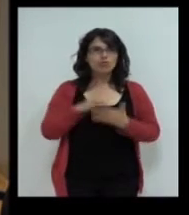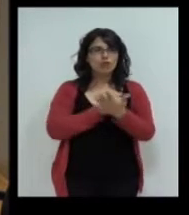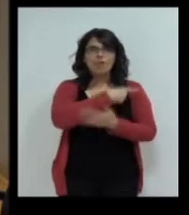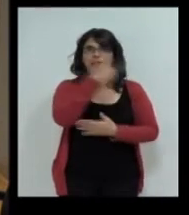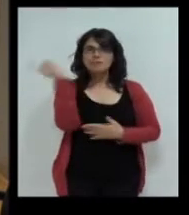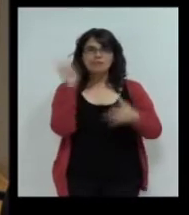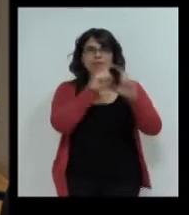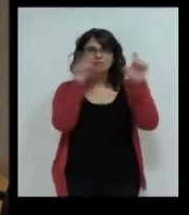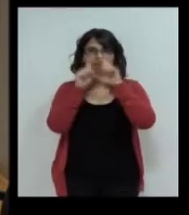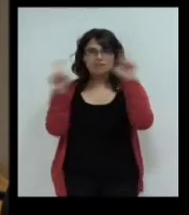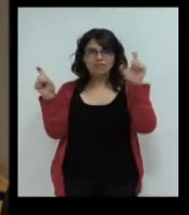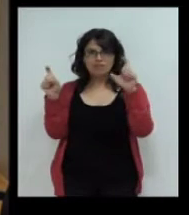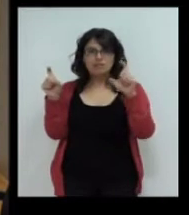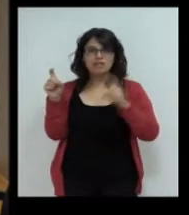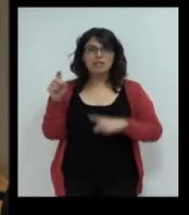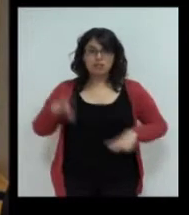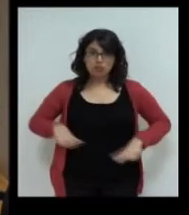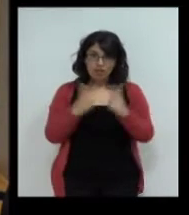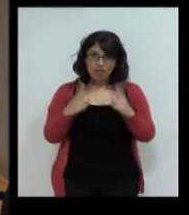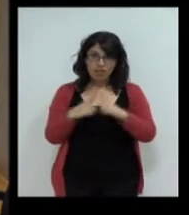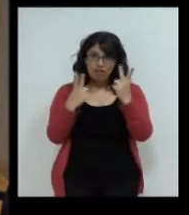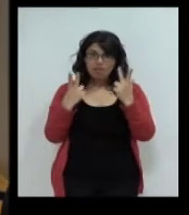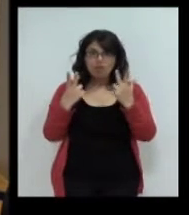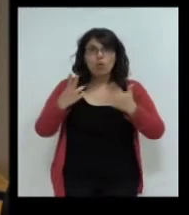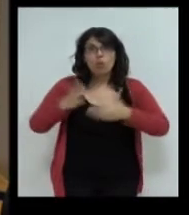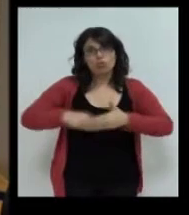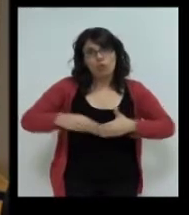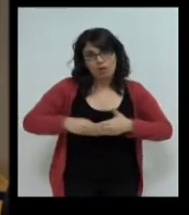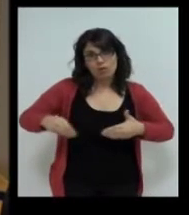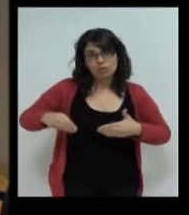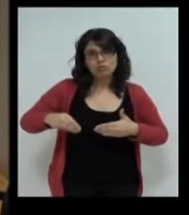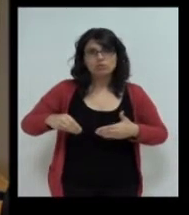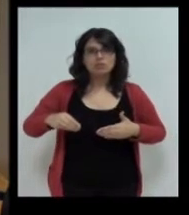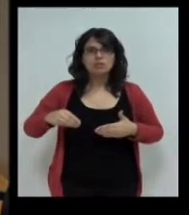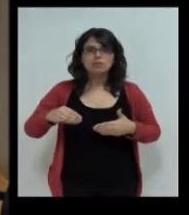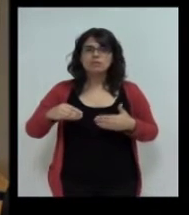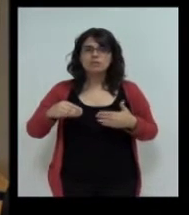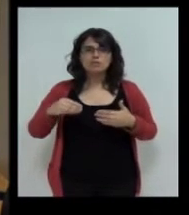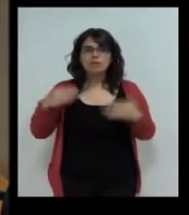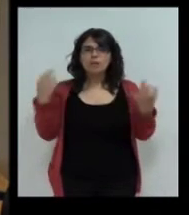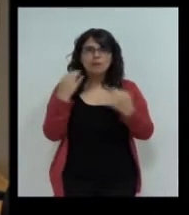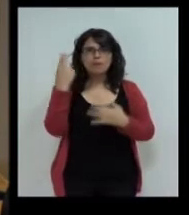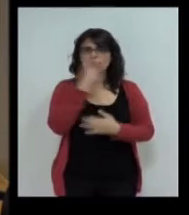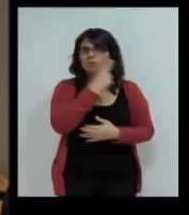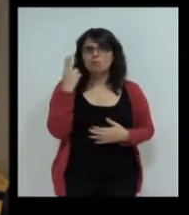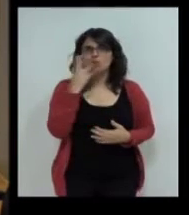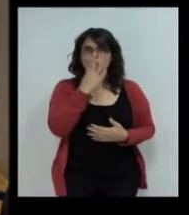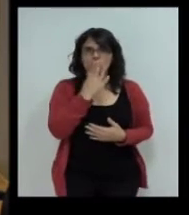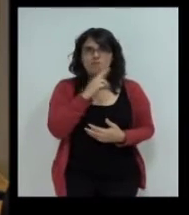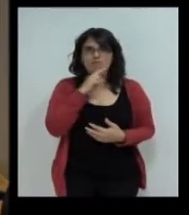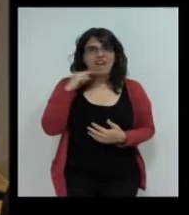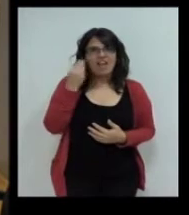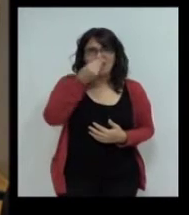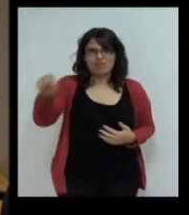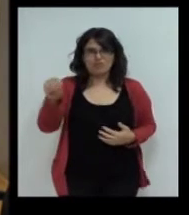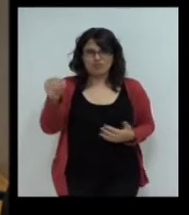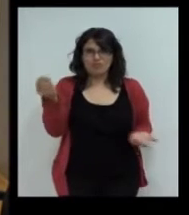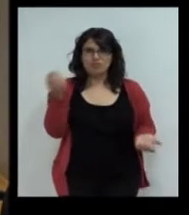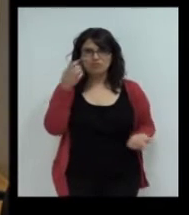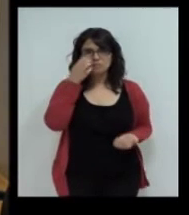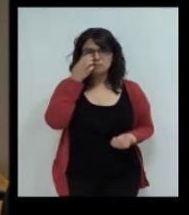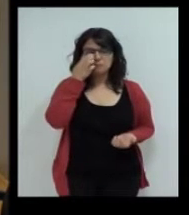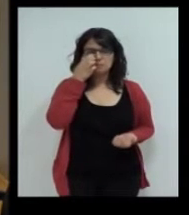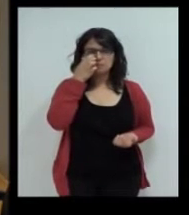entidades y la sociedad y los usuarios en particular. No deja de ser un valor añadido, y no deja de, en